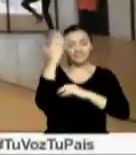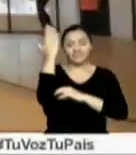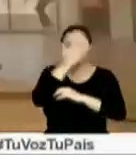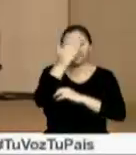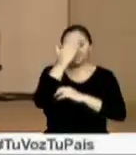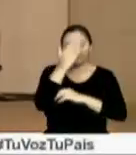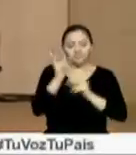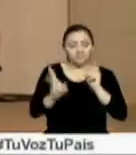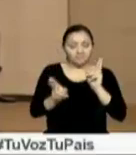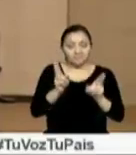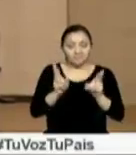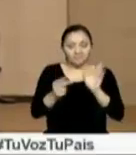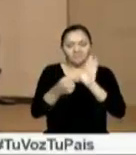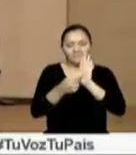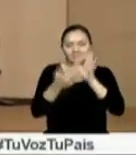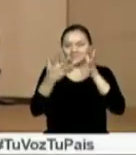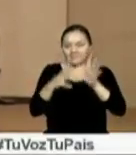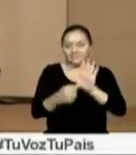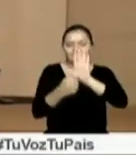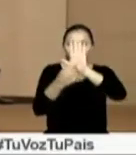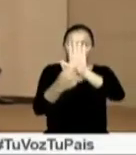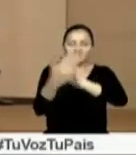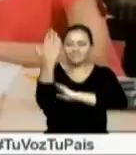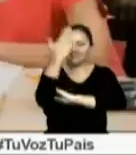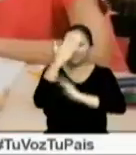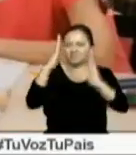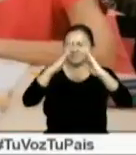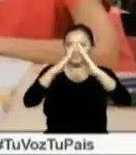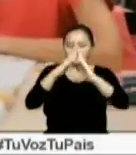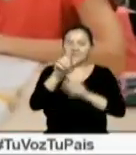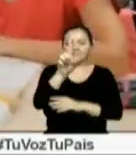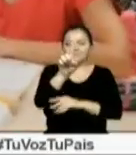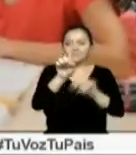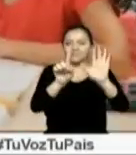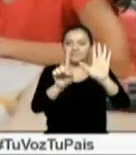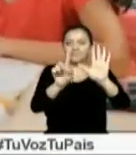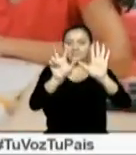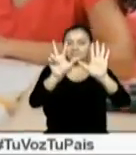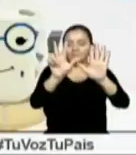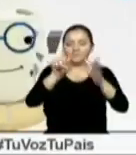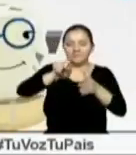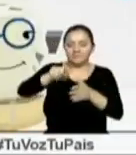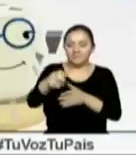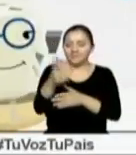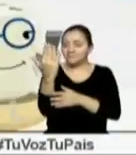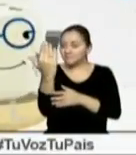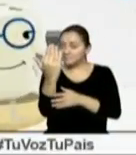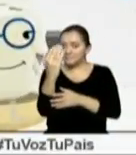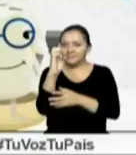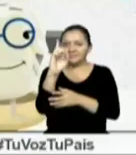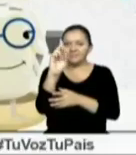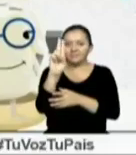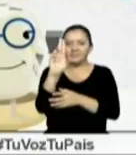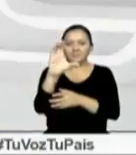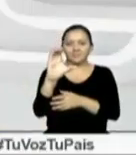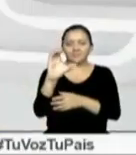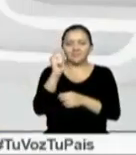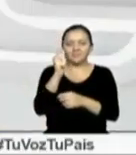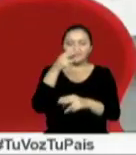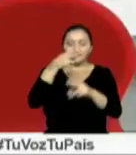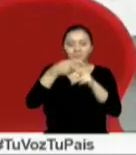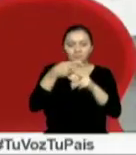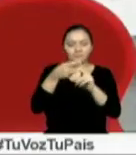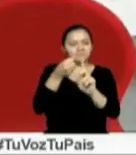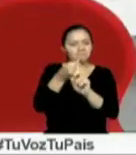ingresado a millones de hogares a través de 168 canales por la franja Estatal educa logrando un gran impacto